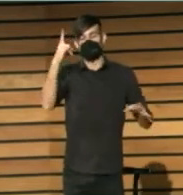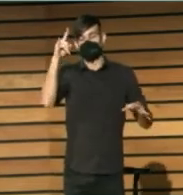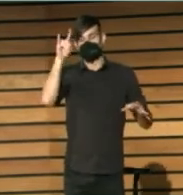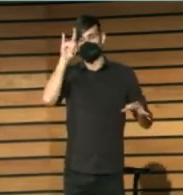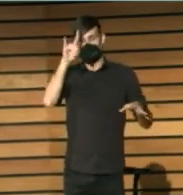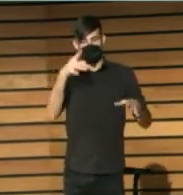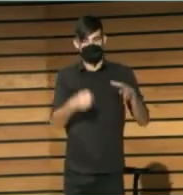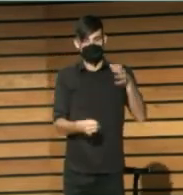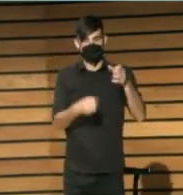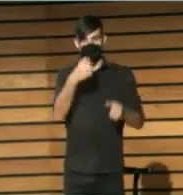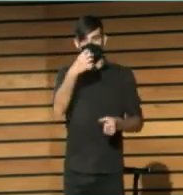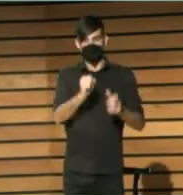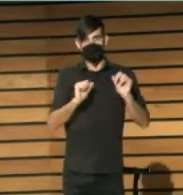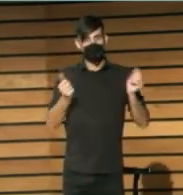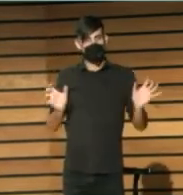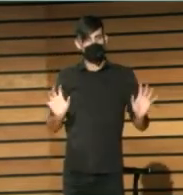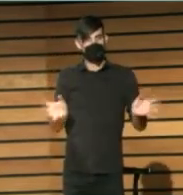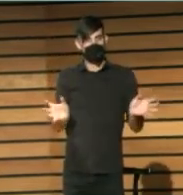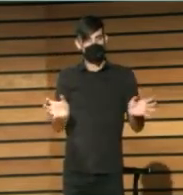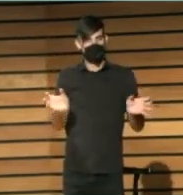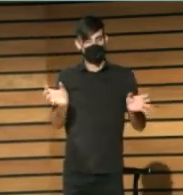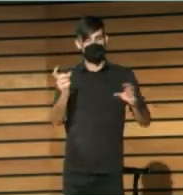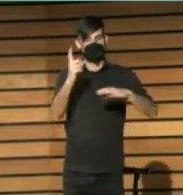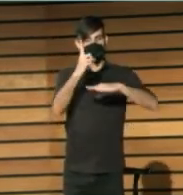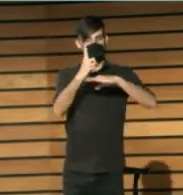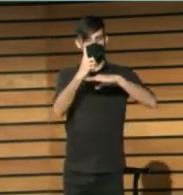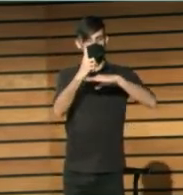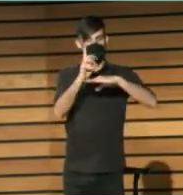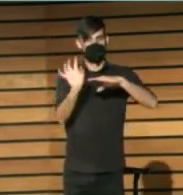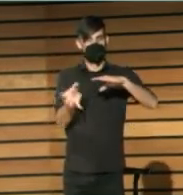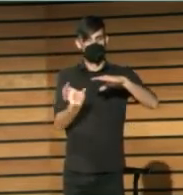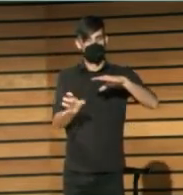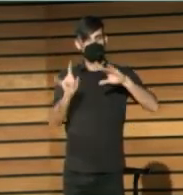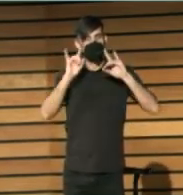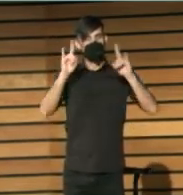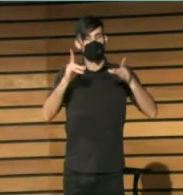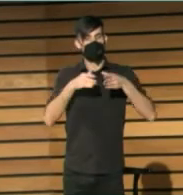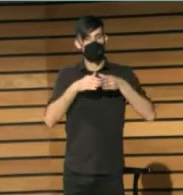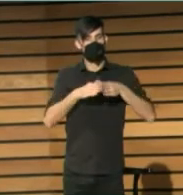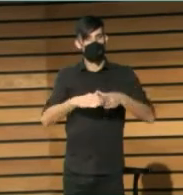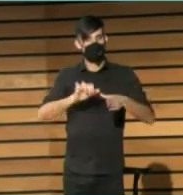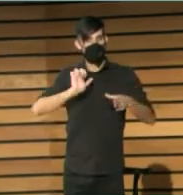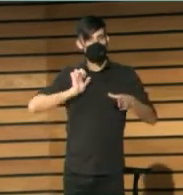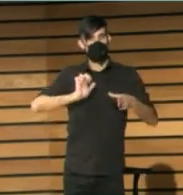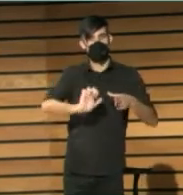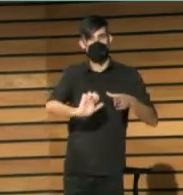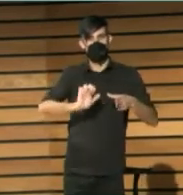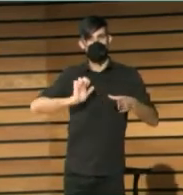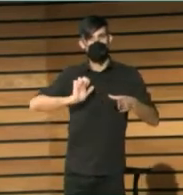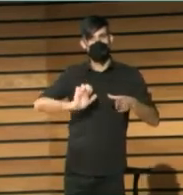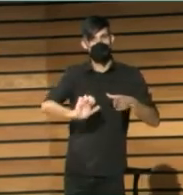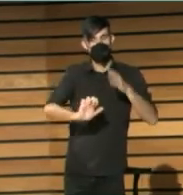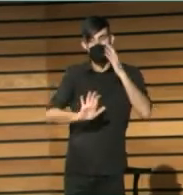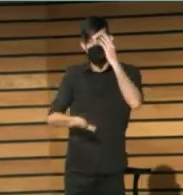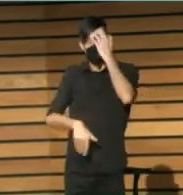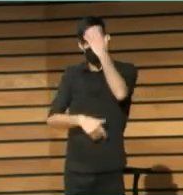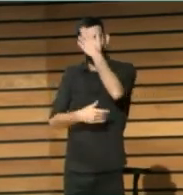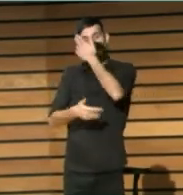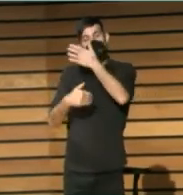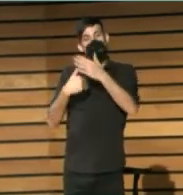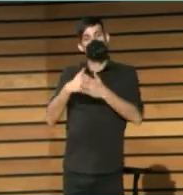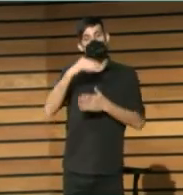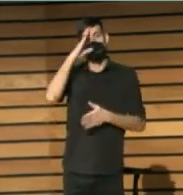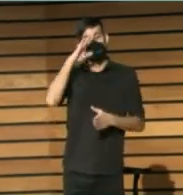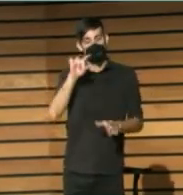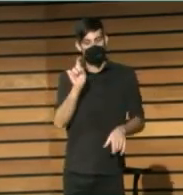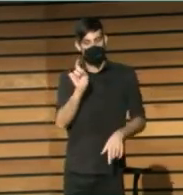una radio que al principio solo emitía el sonido de la sirena de los barcos, hasta que mi padre apretó una tecla y de allí